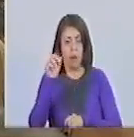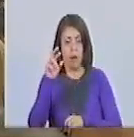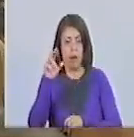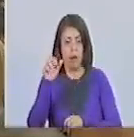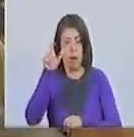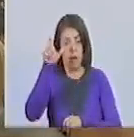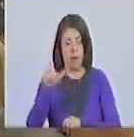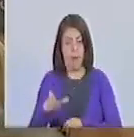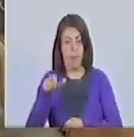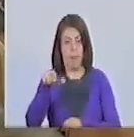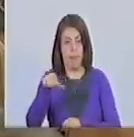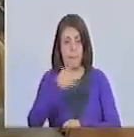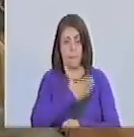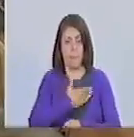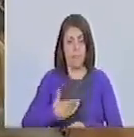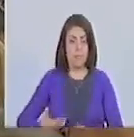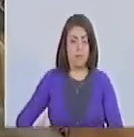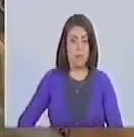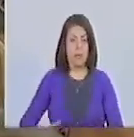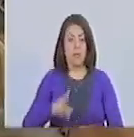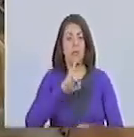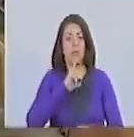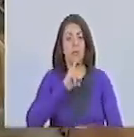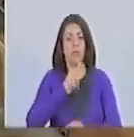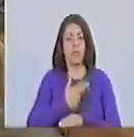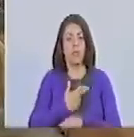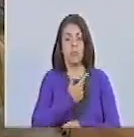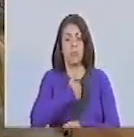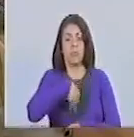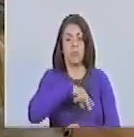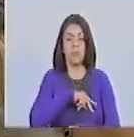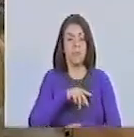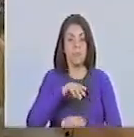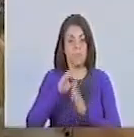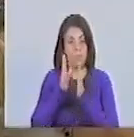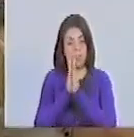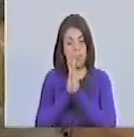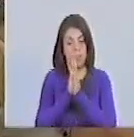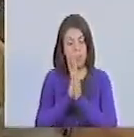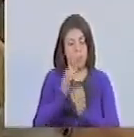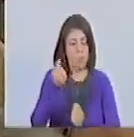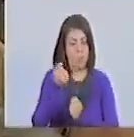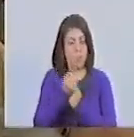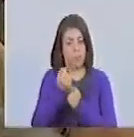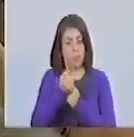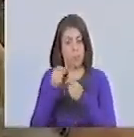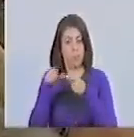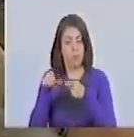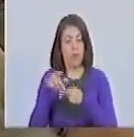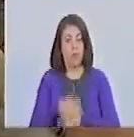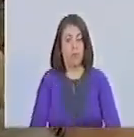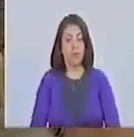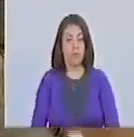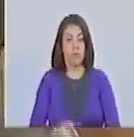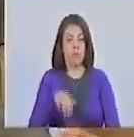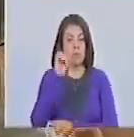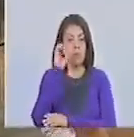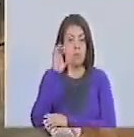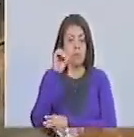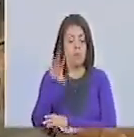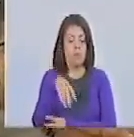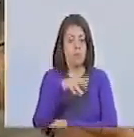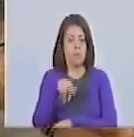Xiomara Castro, el presidente de Honduras. Nosotros abogamos desde este